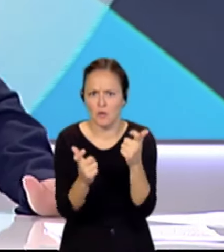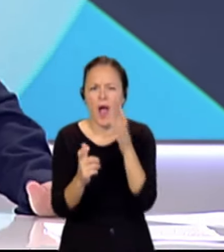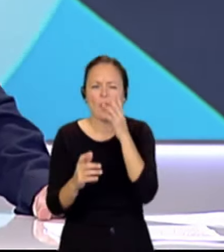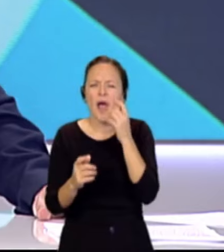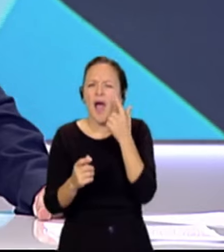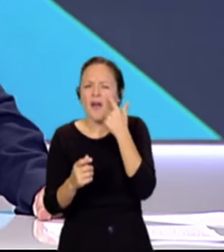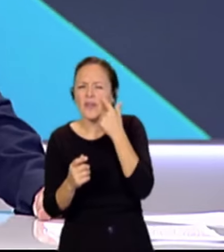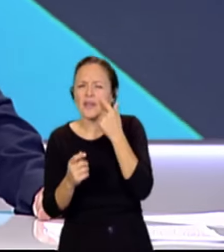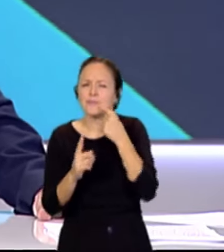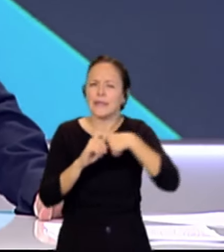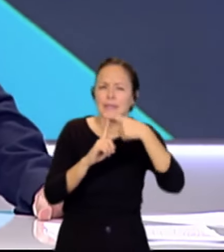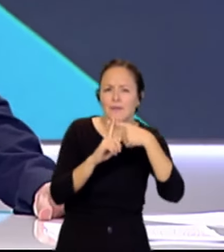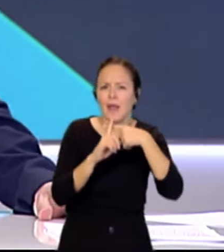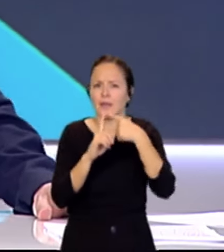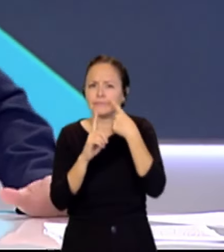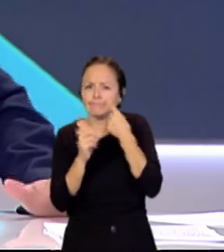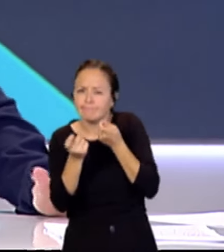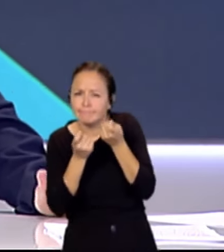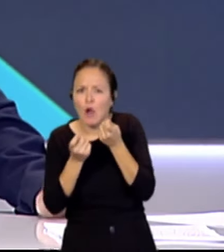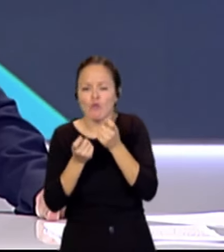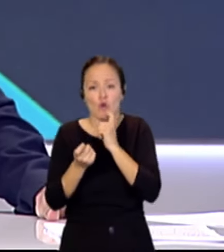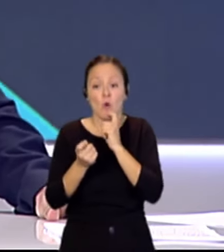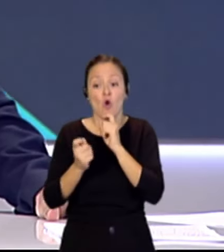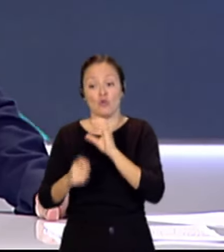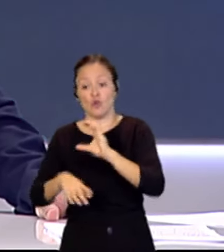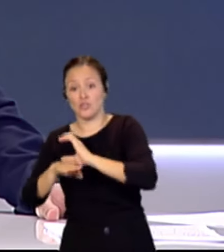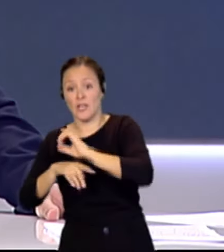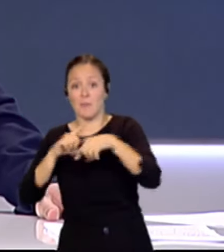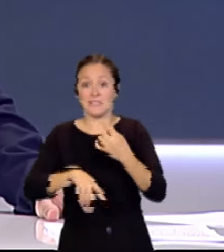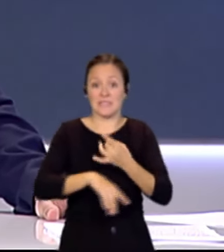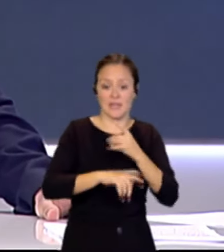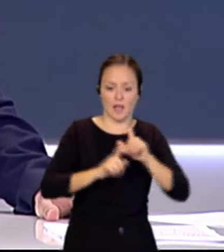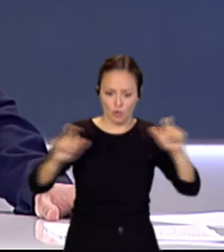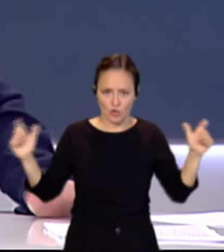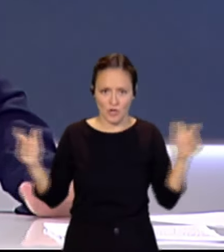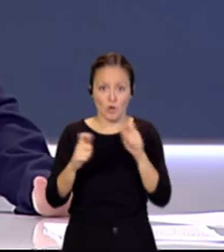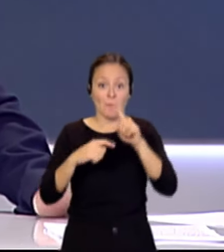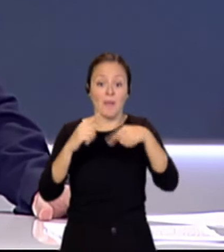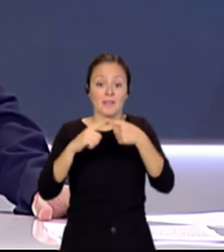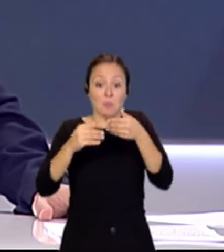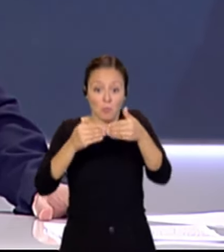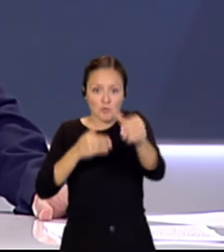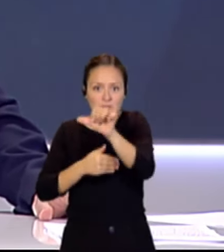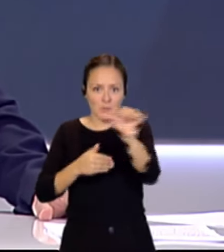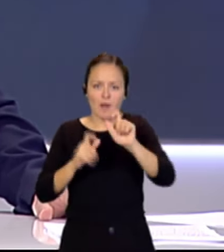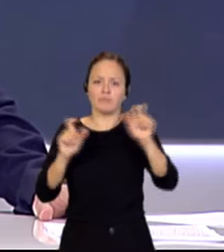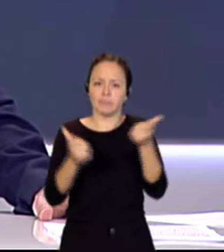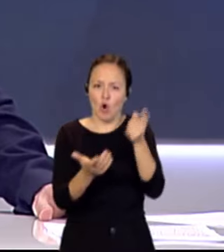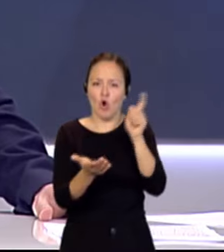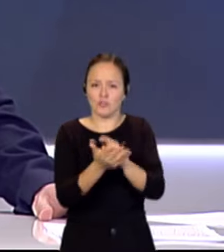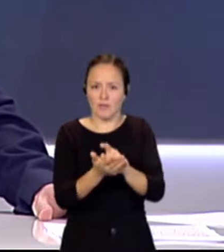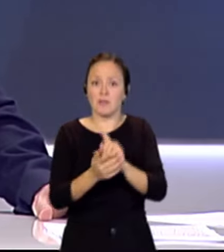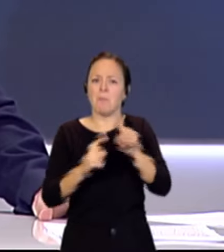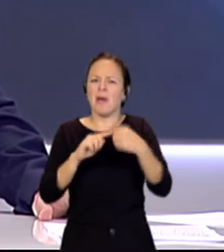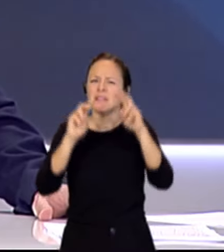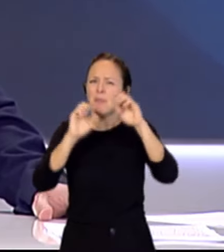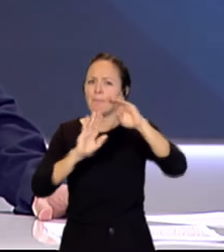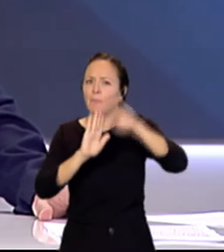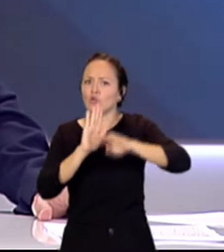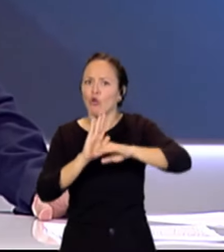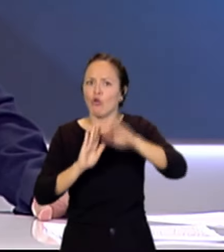la consejería y los sindicatos se han reunido y lo volverán a hacer la próxima semana también han hablado del nuevo protocolo para hacer frente al